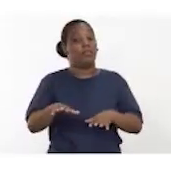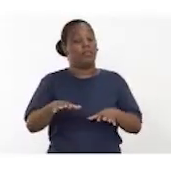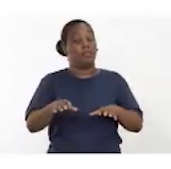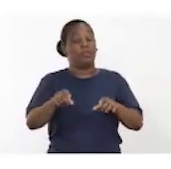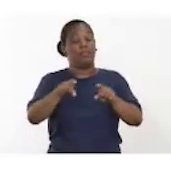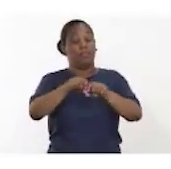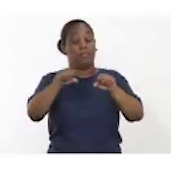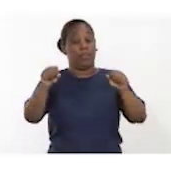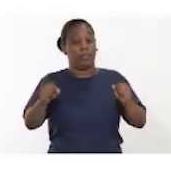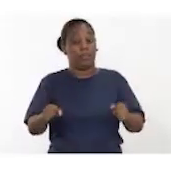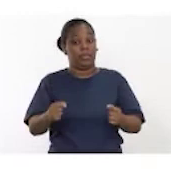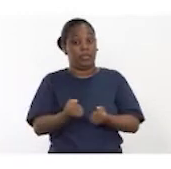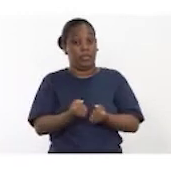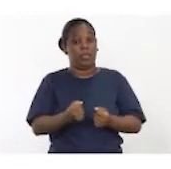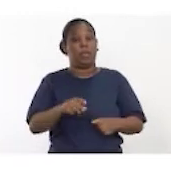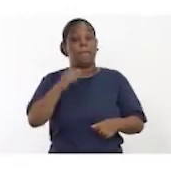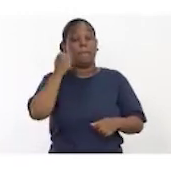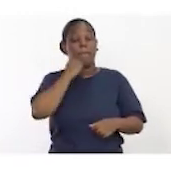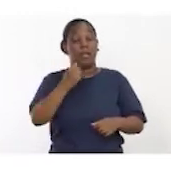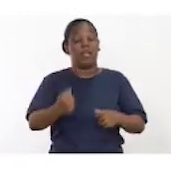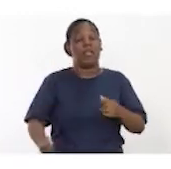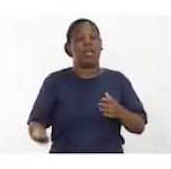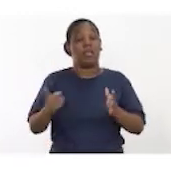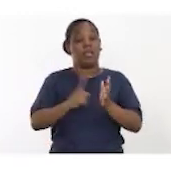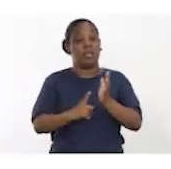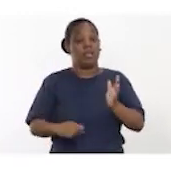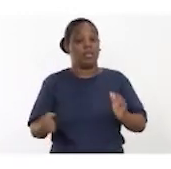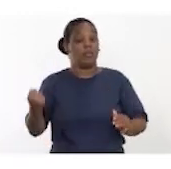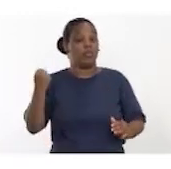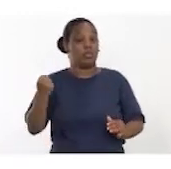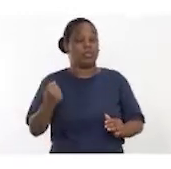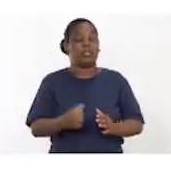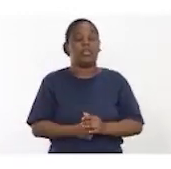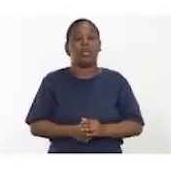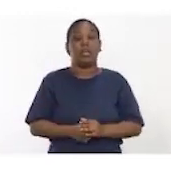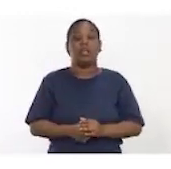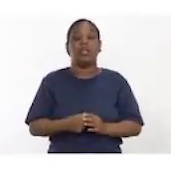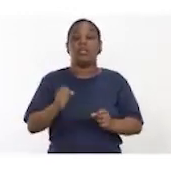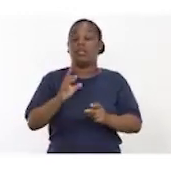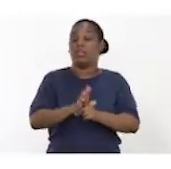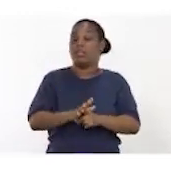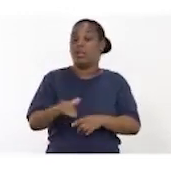energía cinética, la suma de las energías cinéticas más la potencial